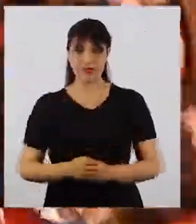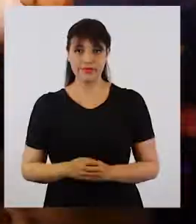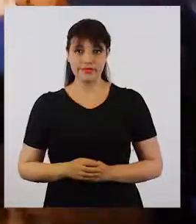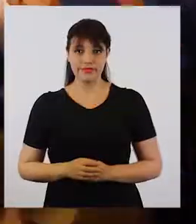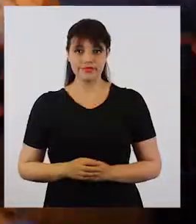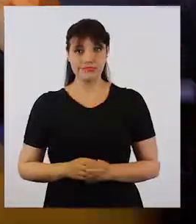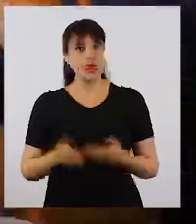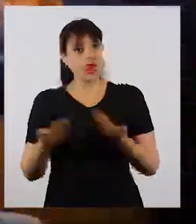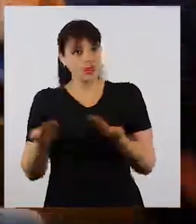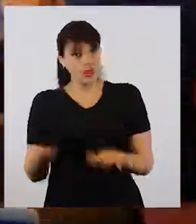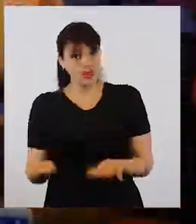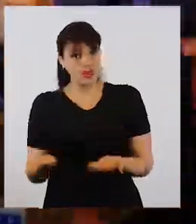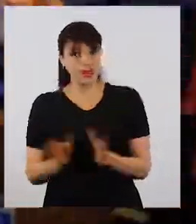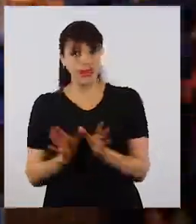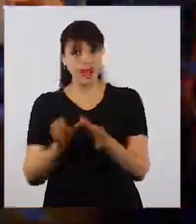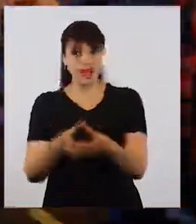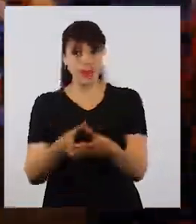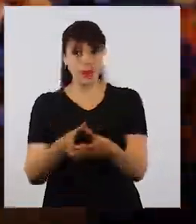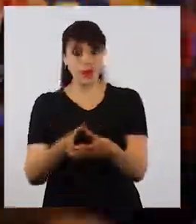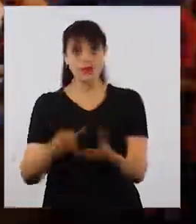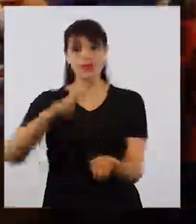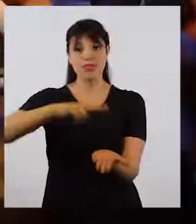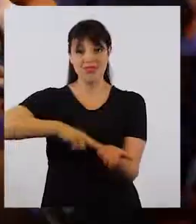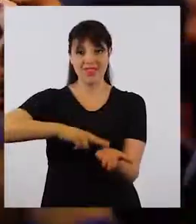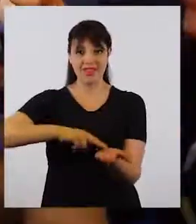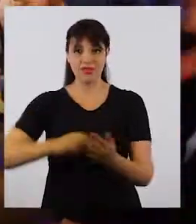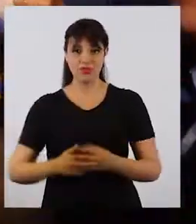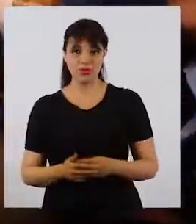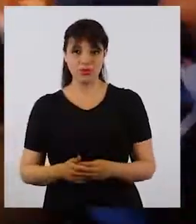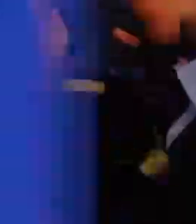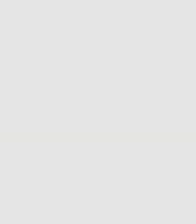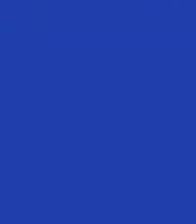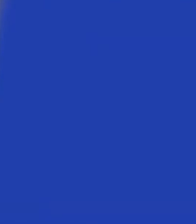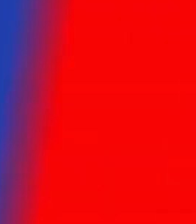y aquí está el equipo de verdad